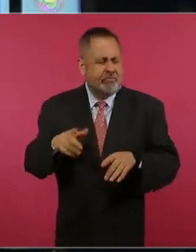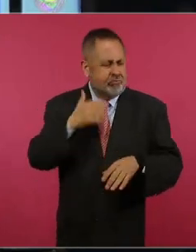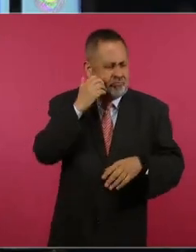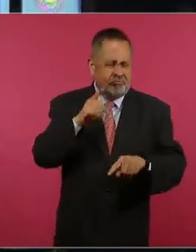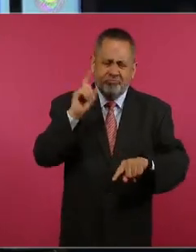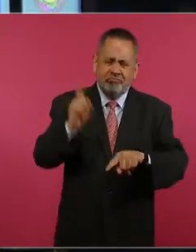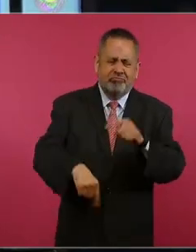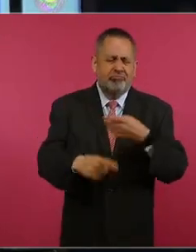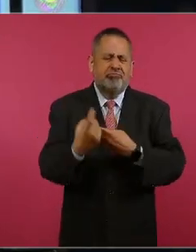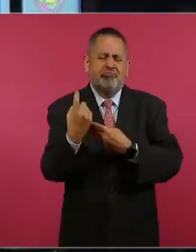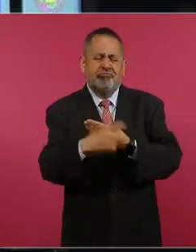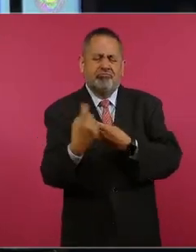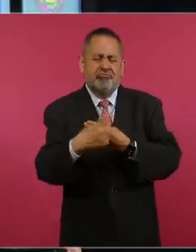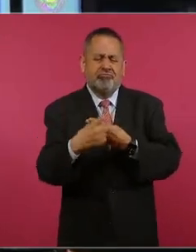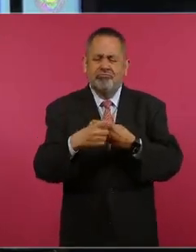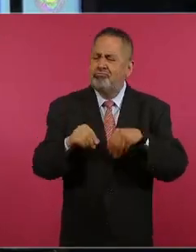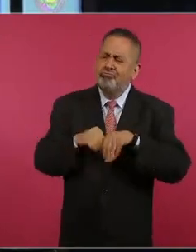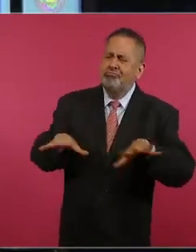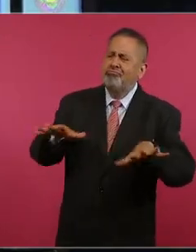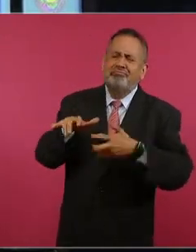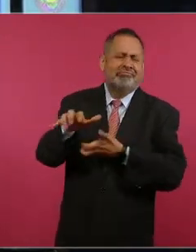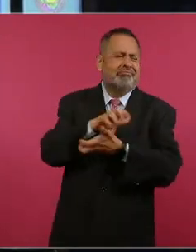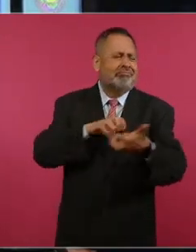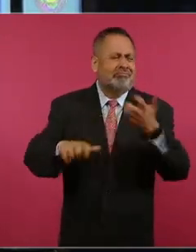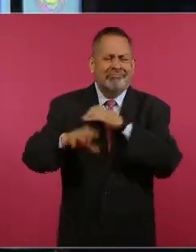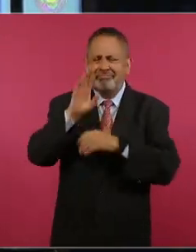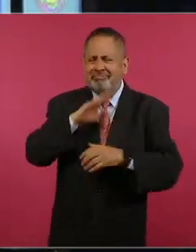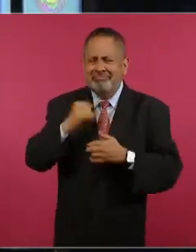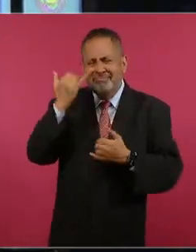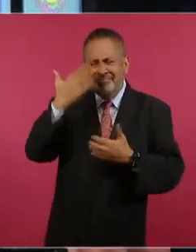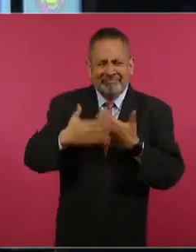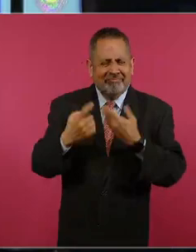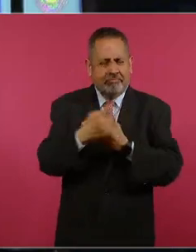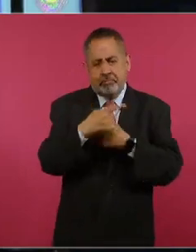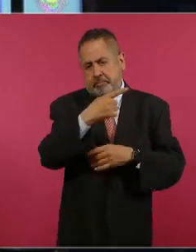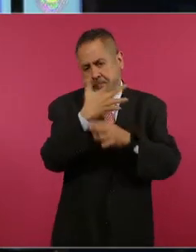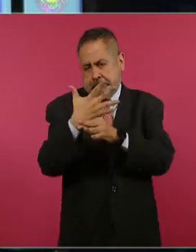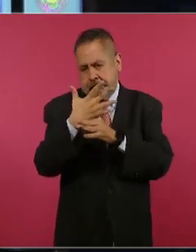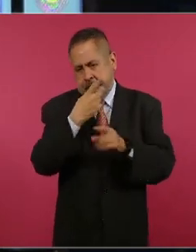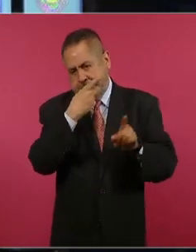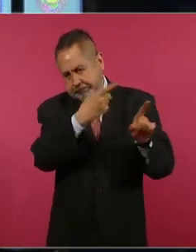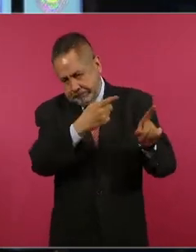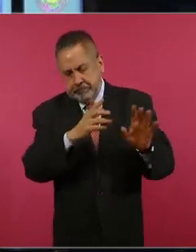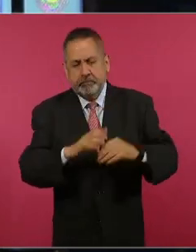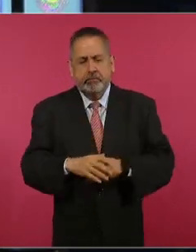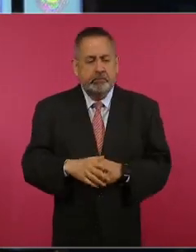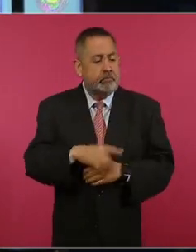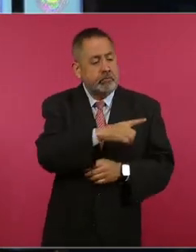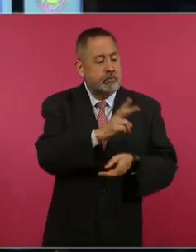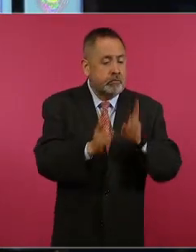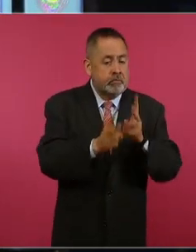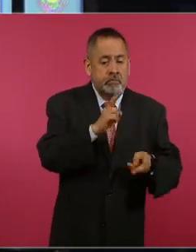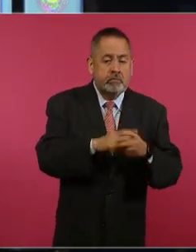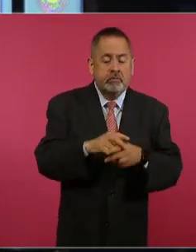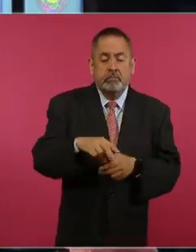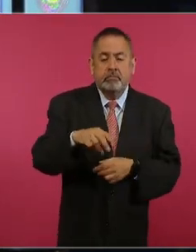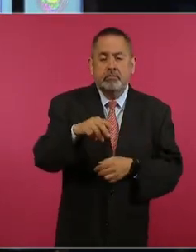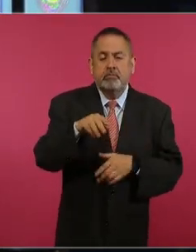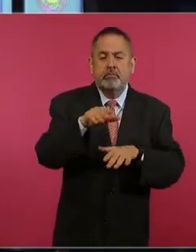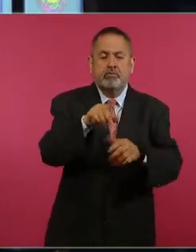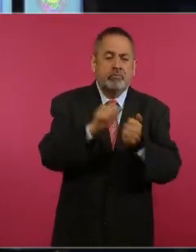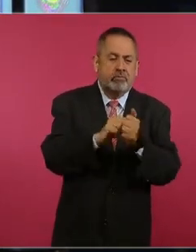a la sociedad y al negocio como tal de las redes sociales. Platicó con Mark Zuckerberg de Facebook